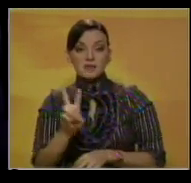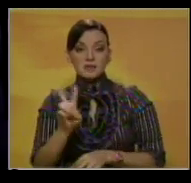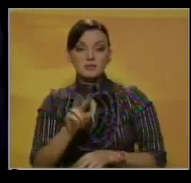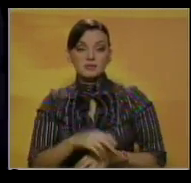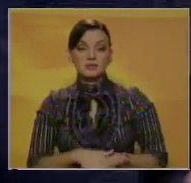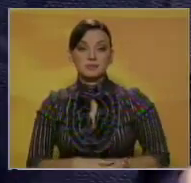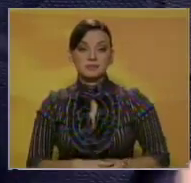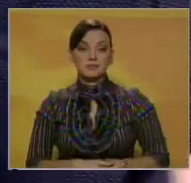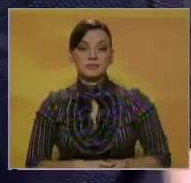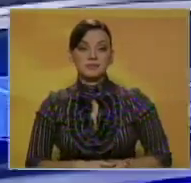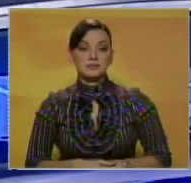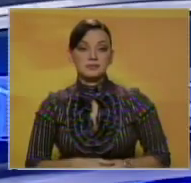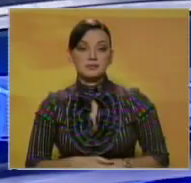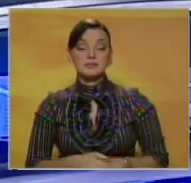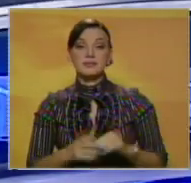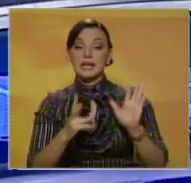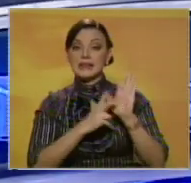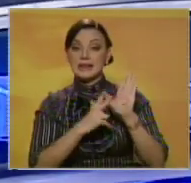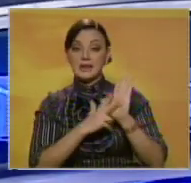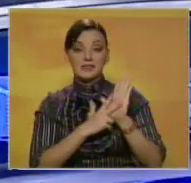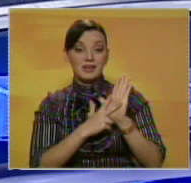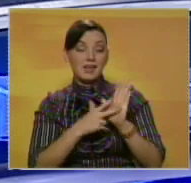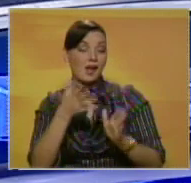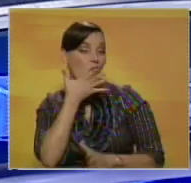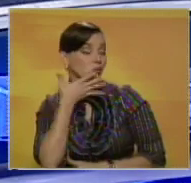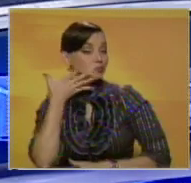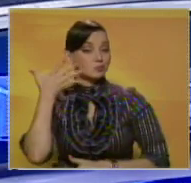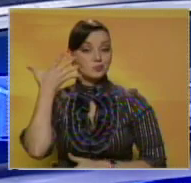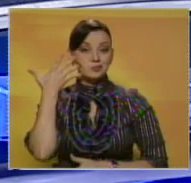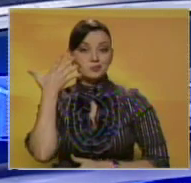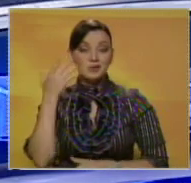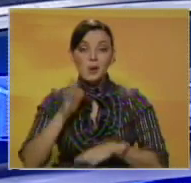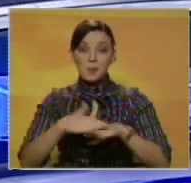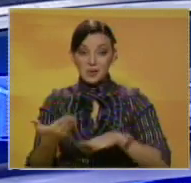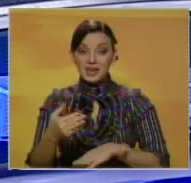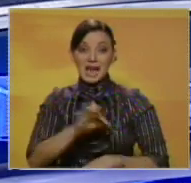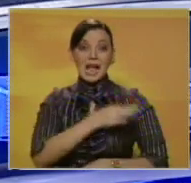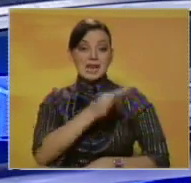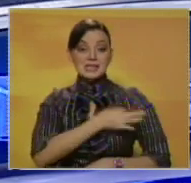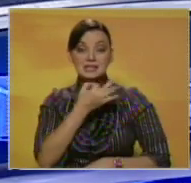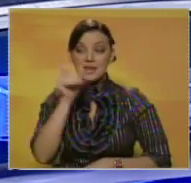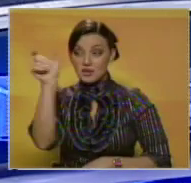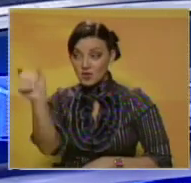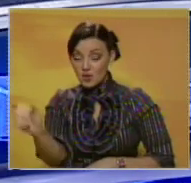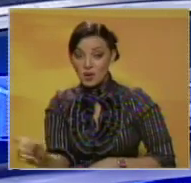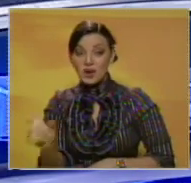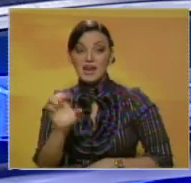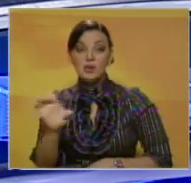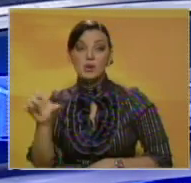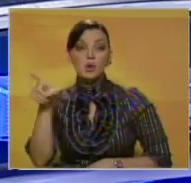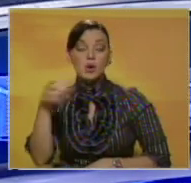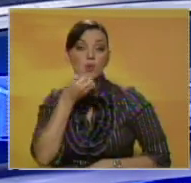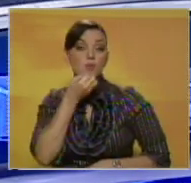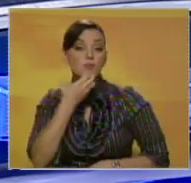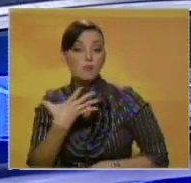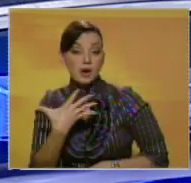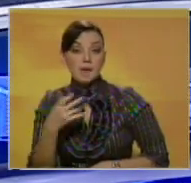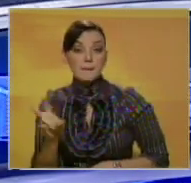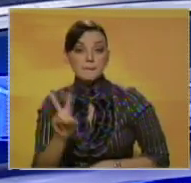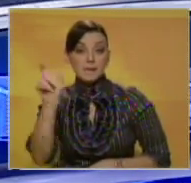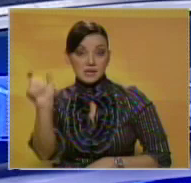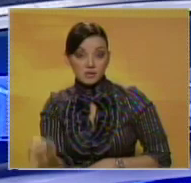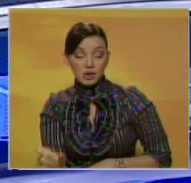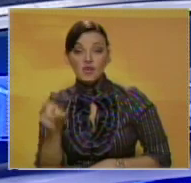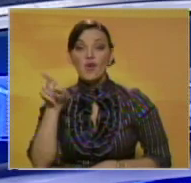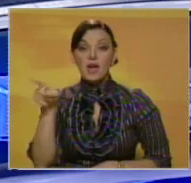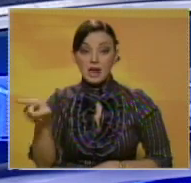país. De verdad que estamos muy orgullosos porque el señor Eduardo Salinas es un ejemplo de ser un buen venezolano. Se destacó